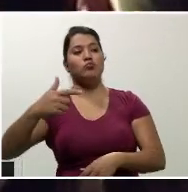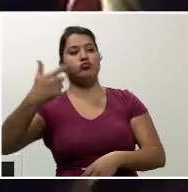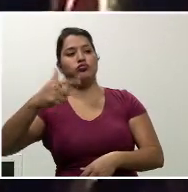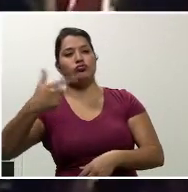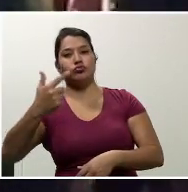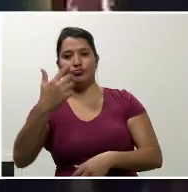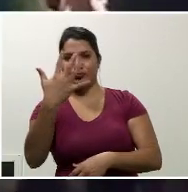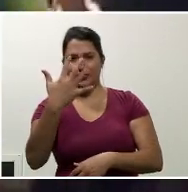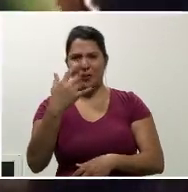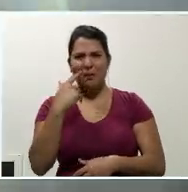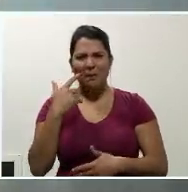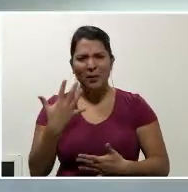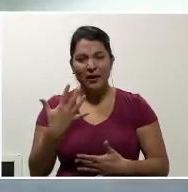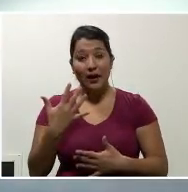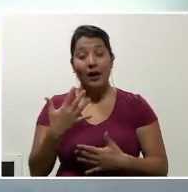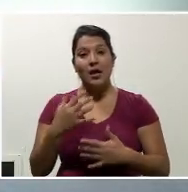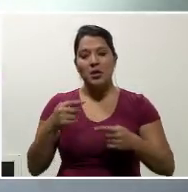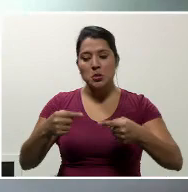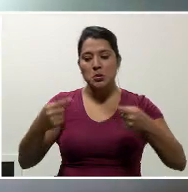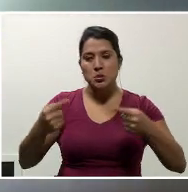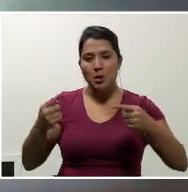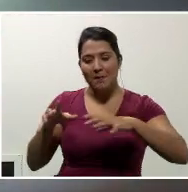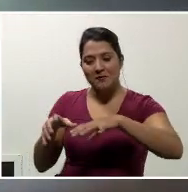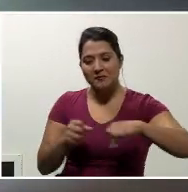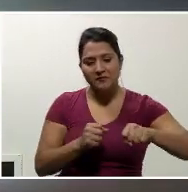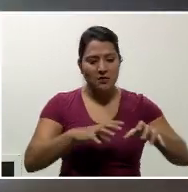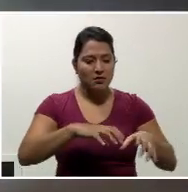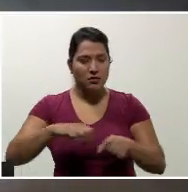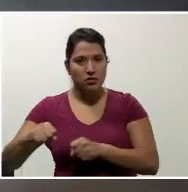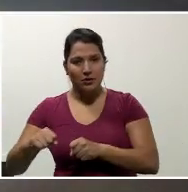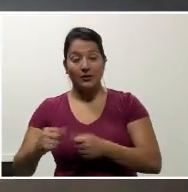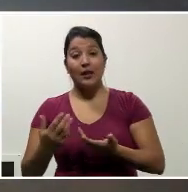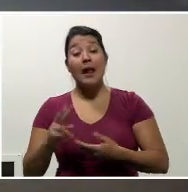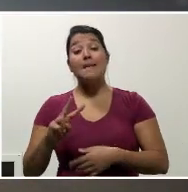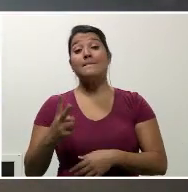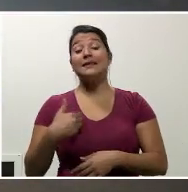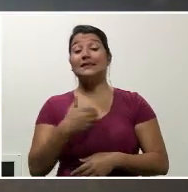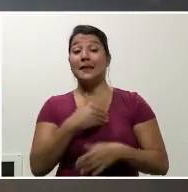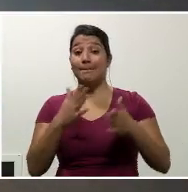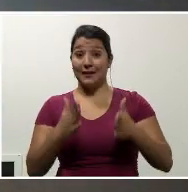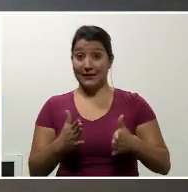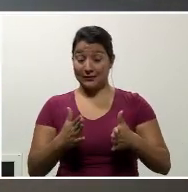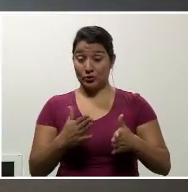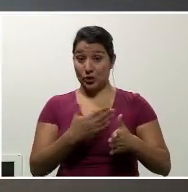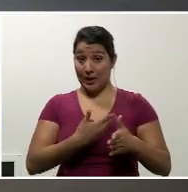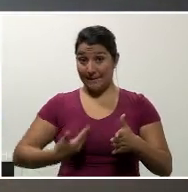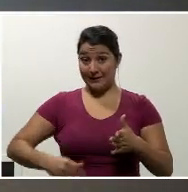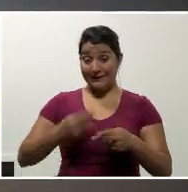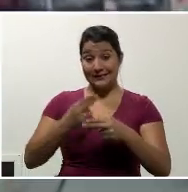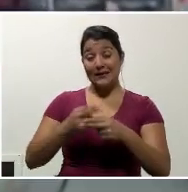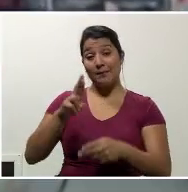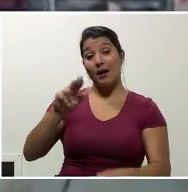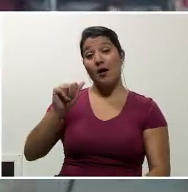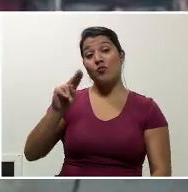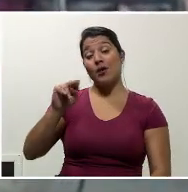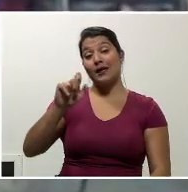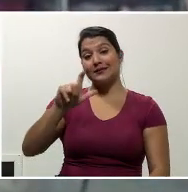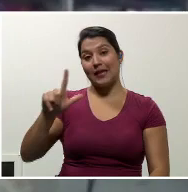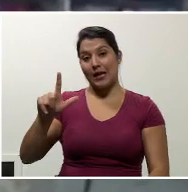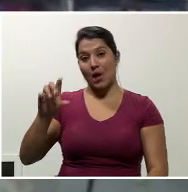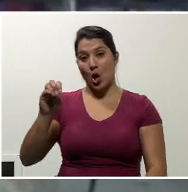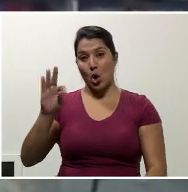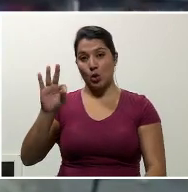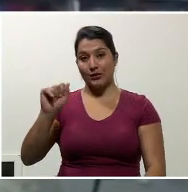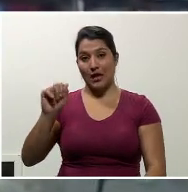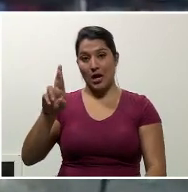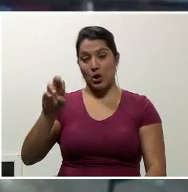por la recuperación de tierras. El viceministro de la Presidencia en Asuntos Políticos y Diálogo Ciudadano, Randall Otárola Madrigal, estableció